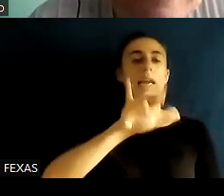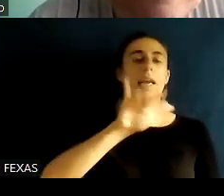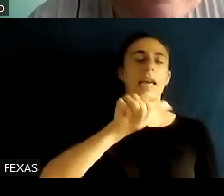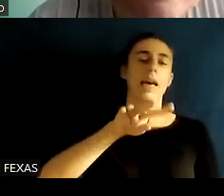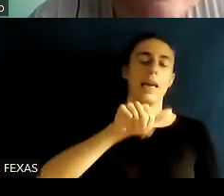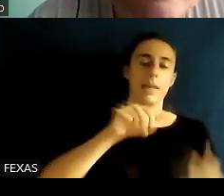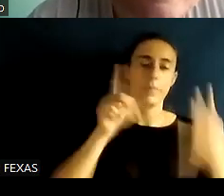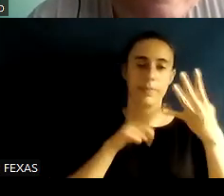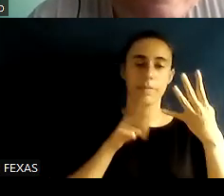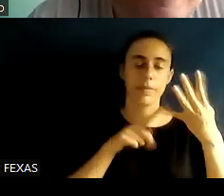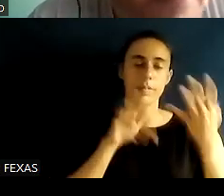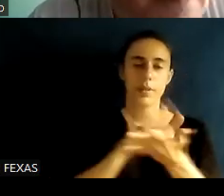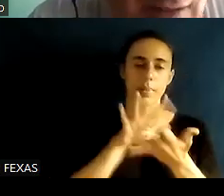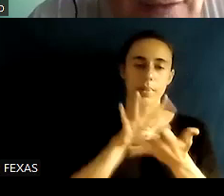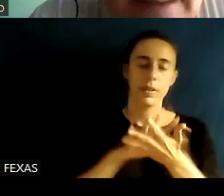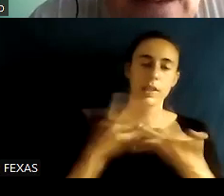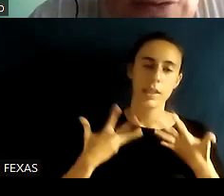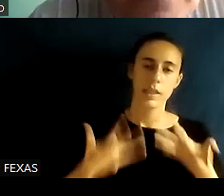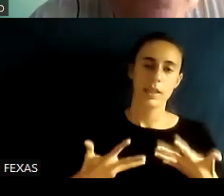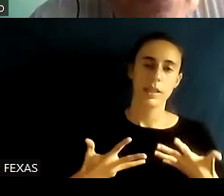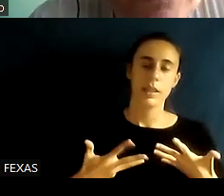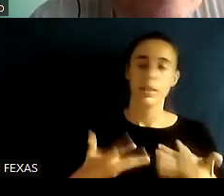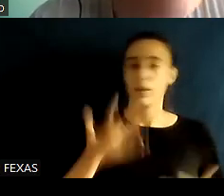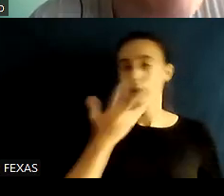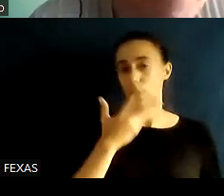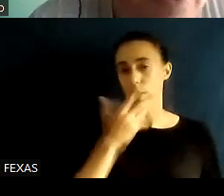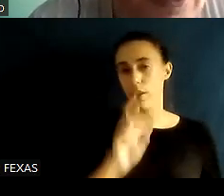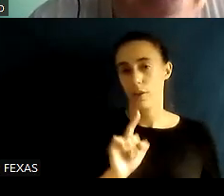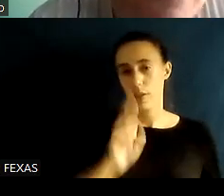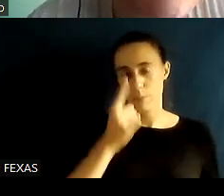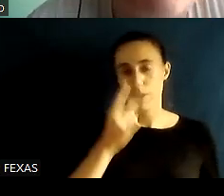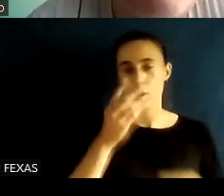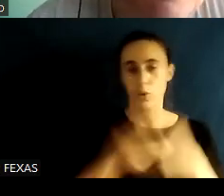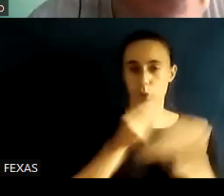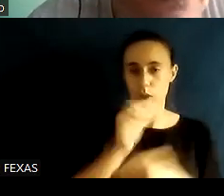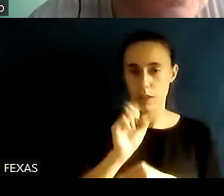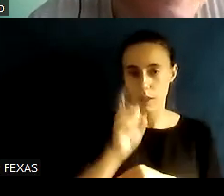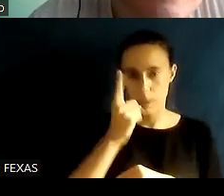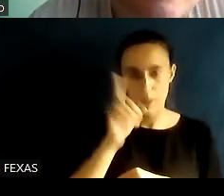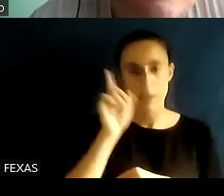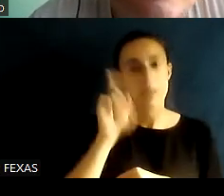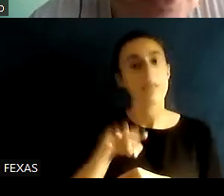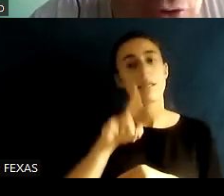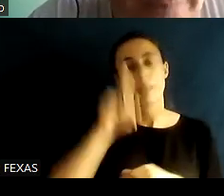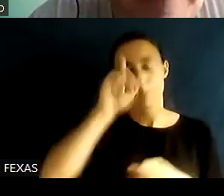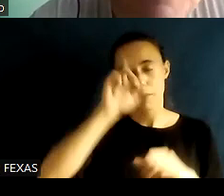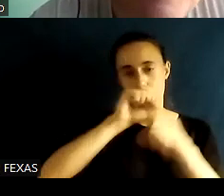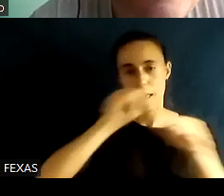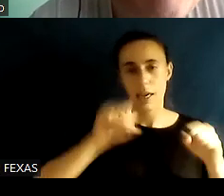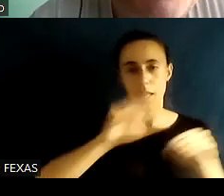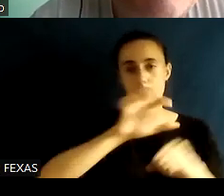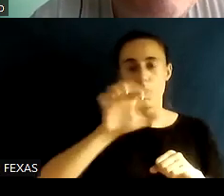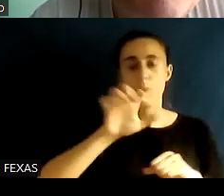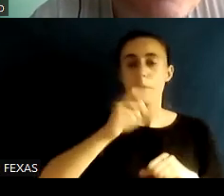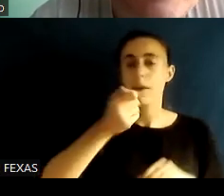sedante tranquilizante, que es el más conocido, el más utilizado, el más avalado por la Agencia Europea del Medicamento, por SCOP